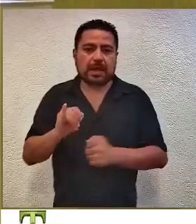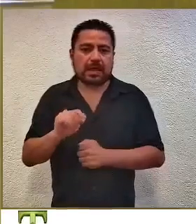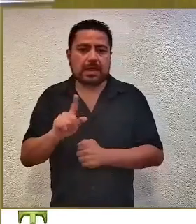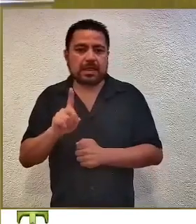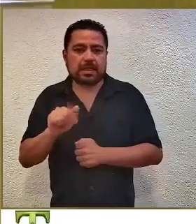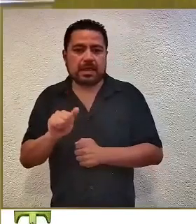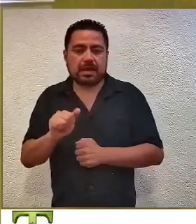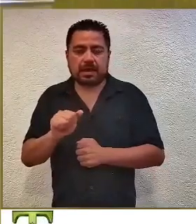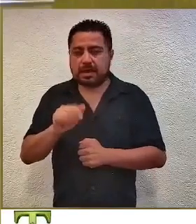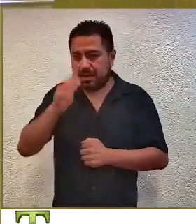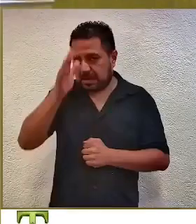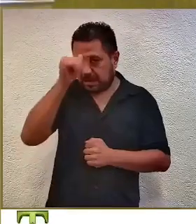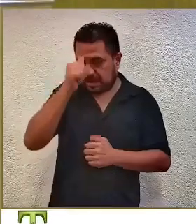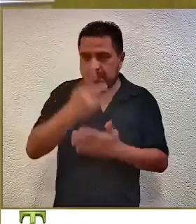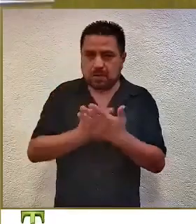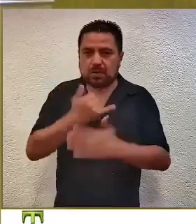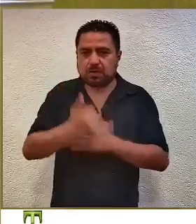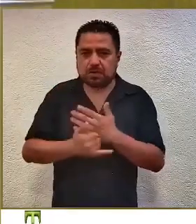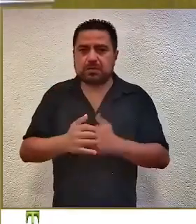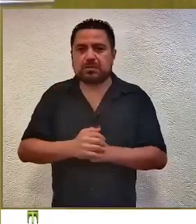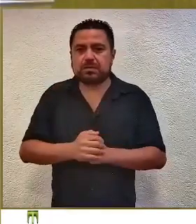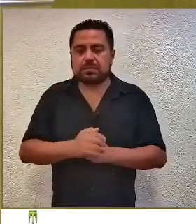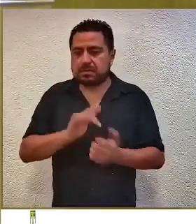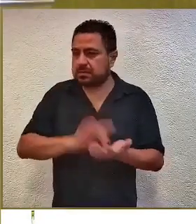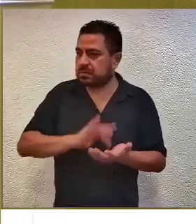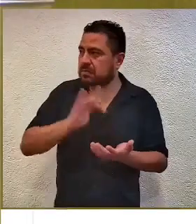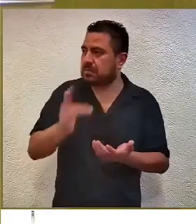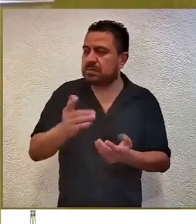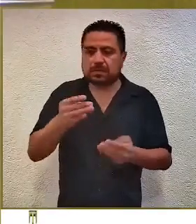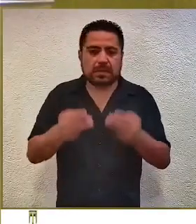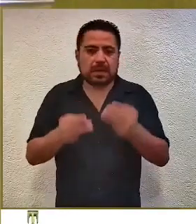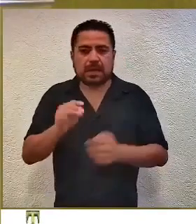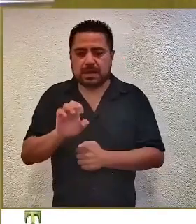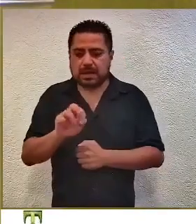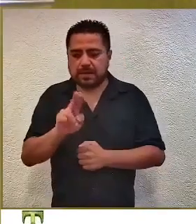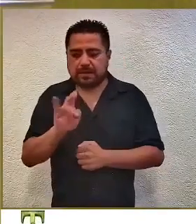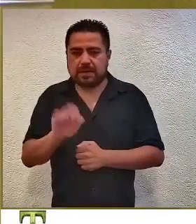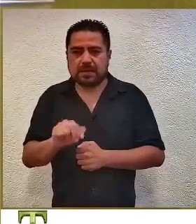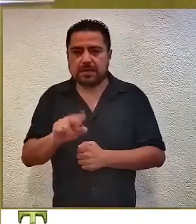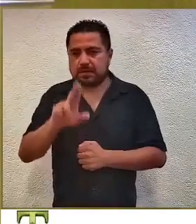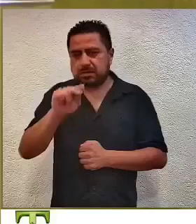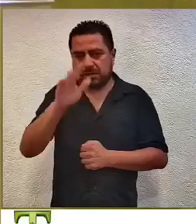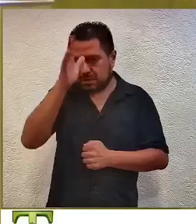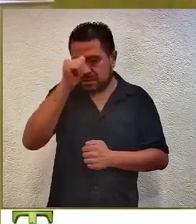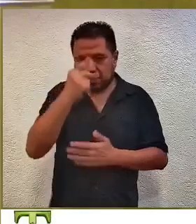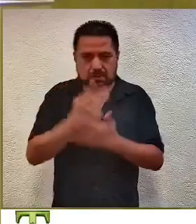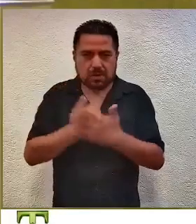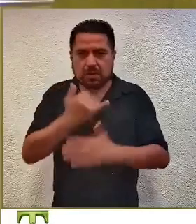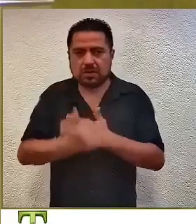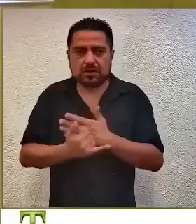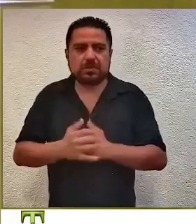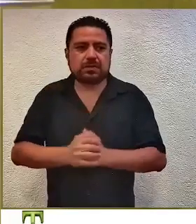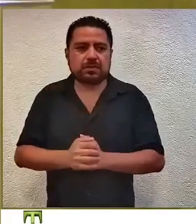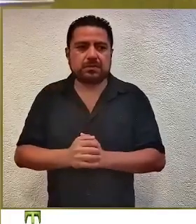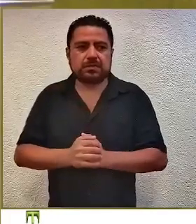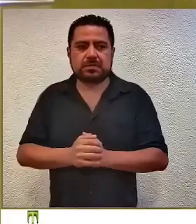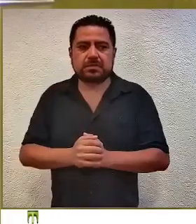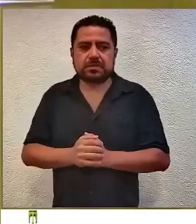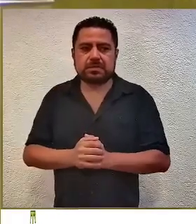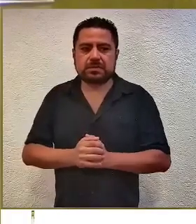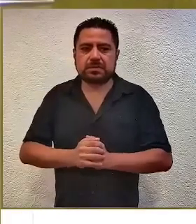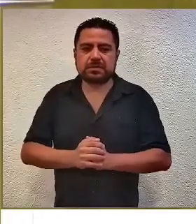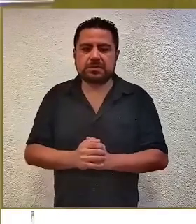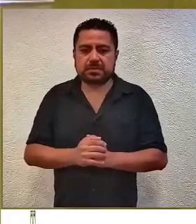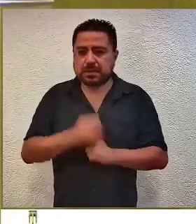Delgado Brito. A favor del proyecto. Gracias, magistrada. Magistrada Evelyn Rodríguez Chinol. En contra del proyecto. Gracias, magistrada.